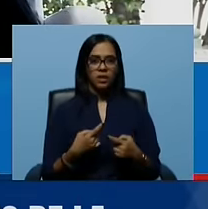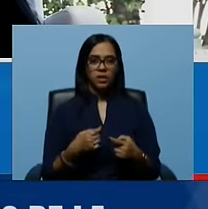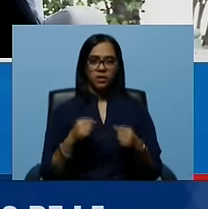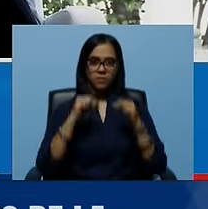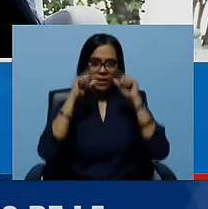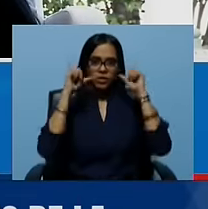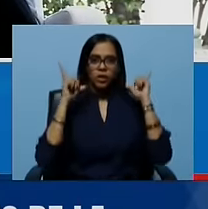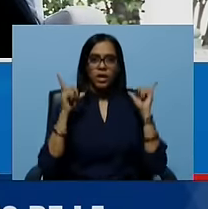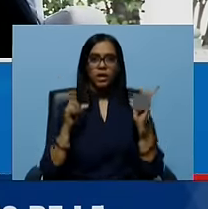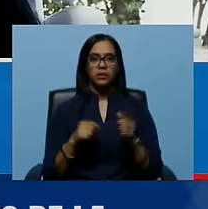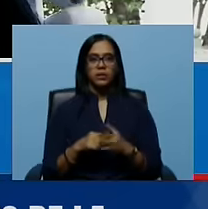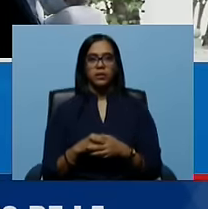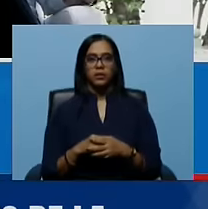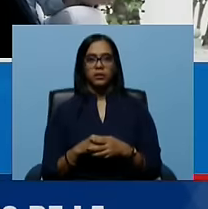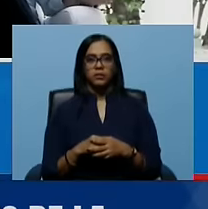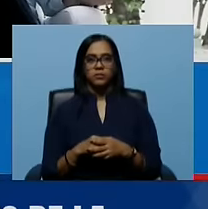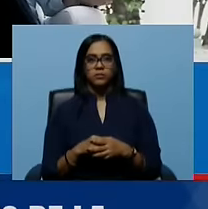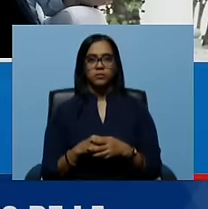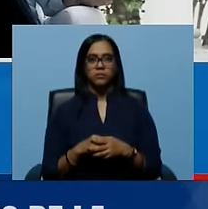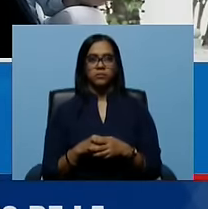increíble, Ernesto, Héctor.